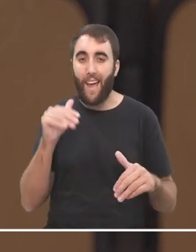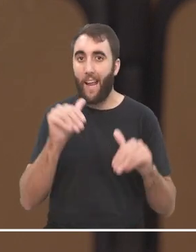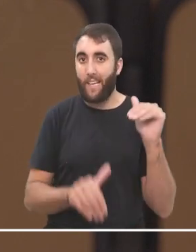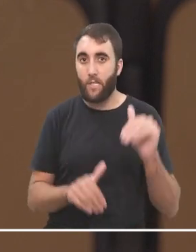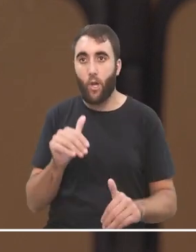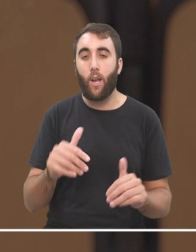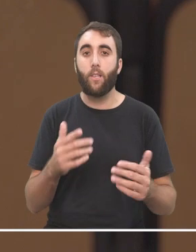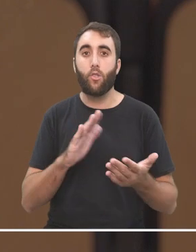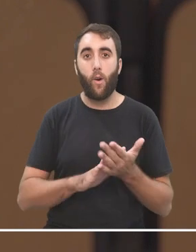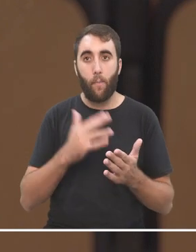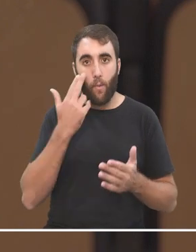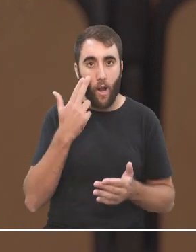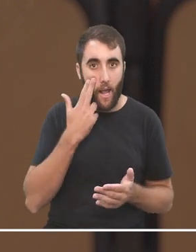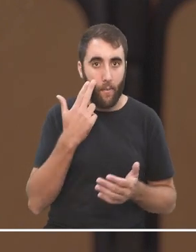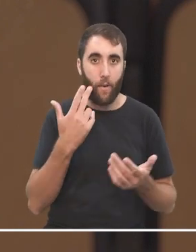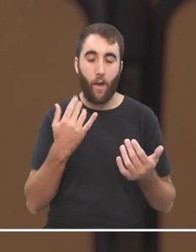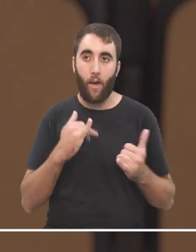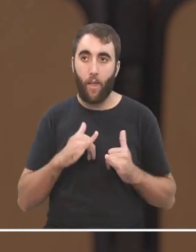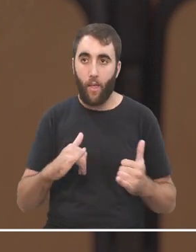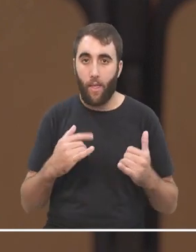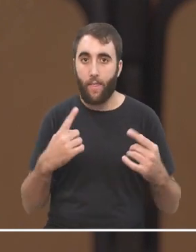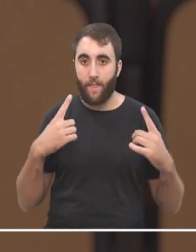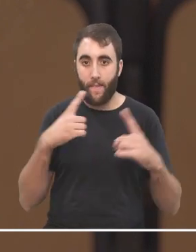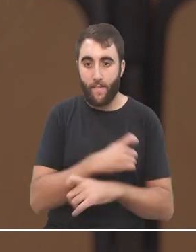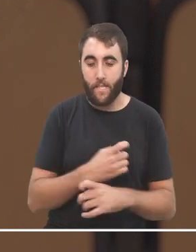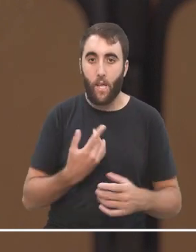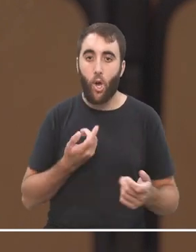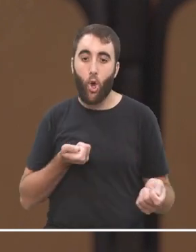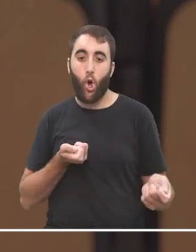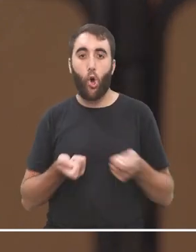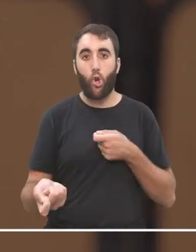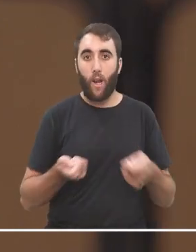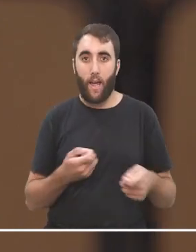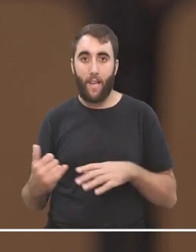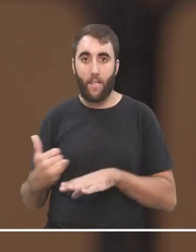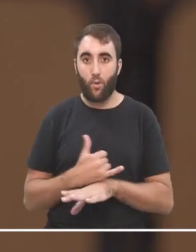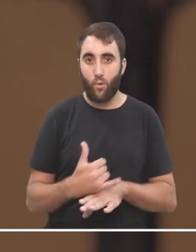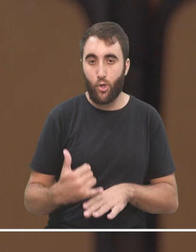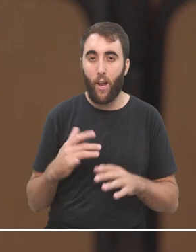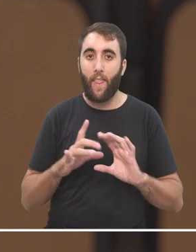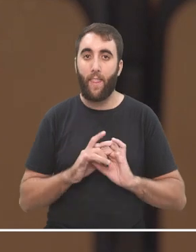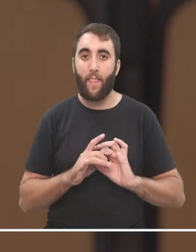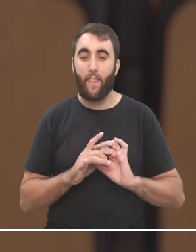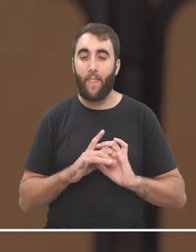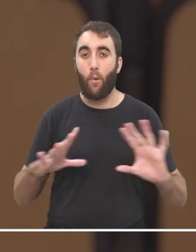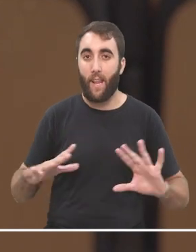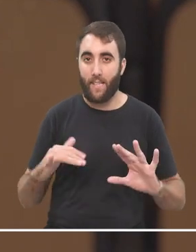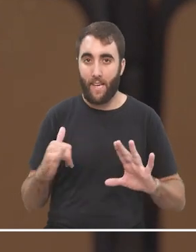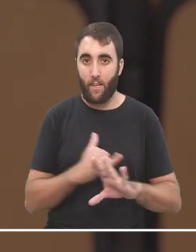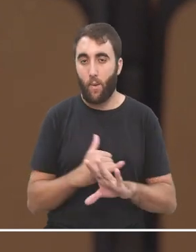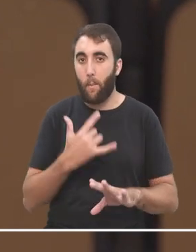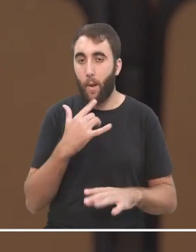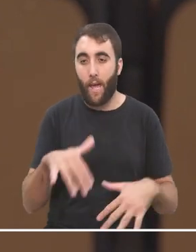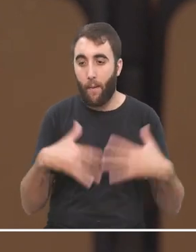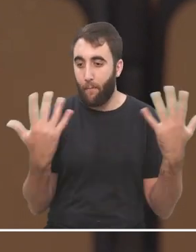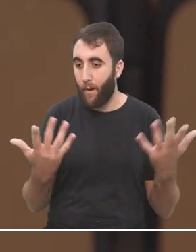están siendo especialmente difíciles de monitorizar por parte de las instituciones democráticas, como por